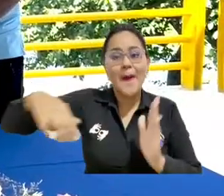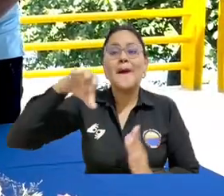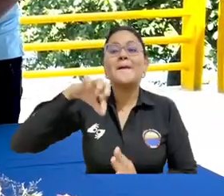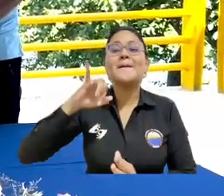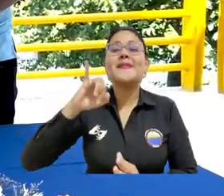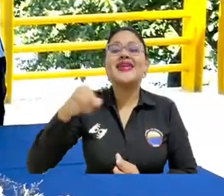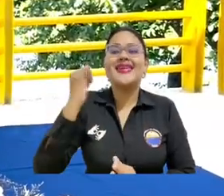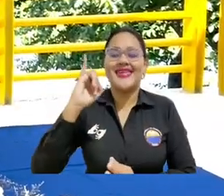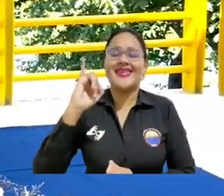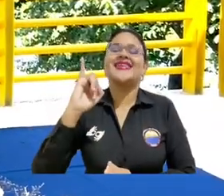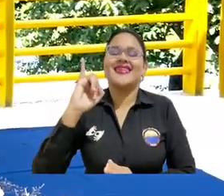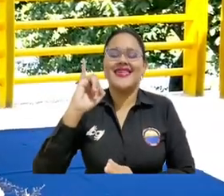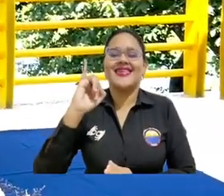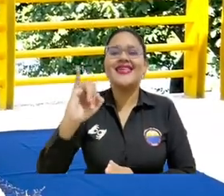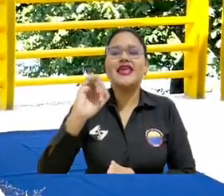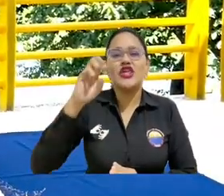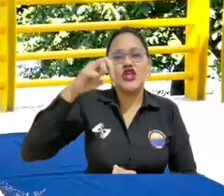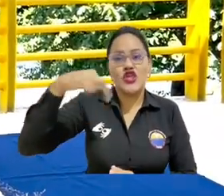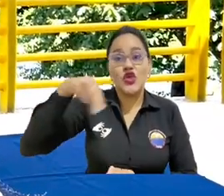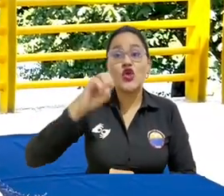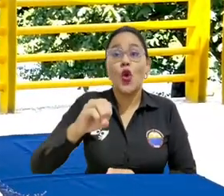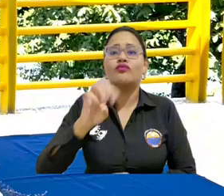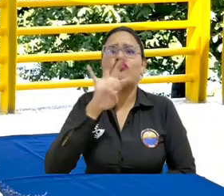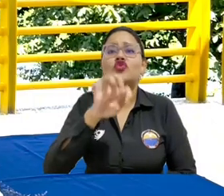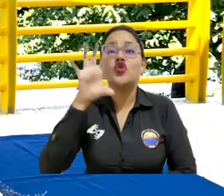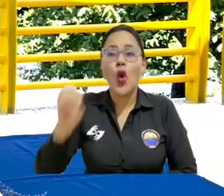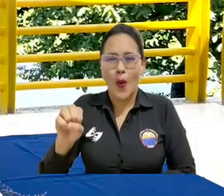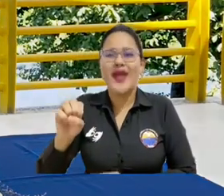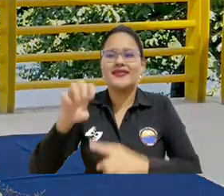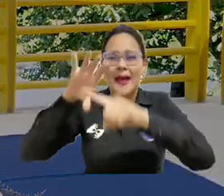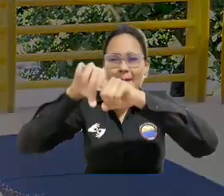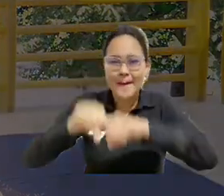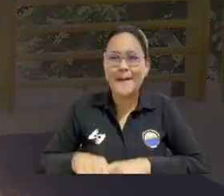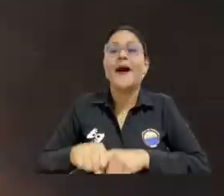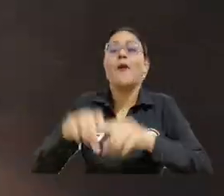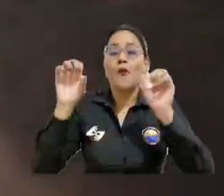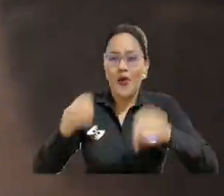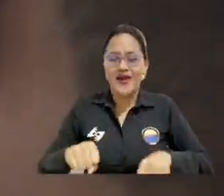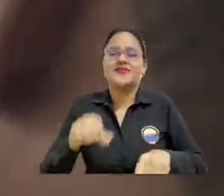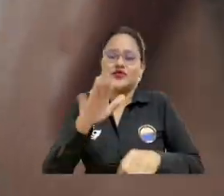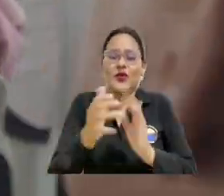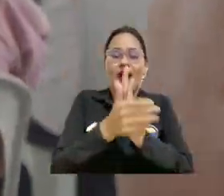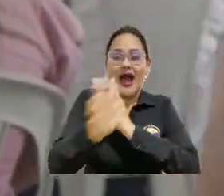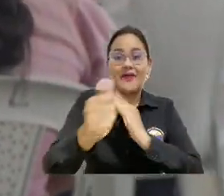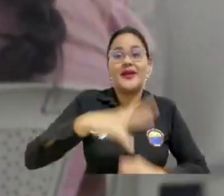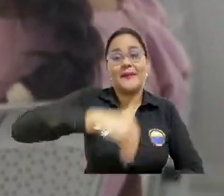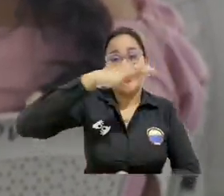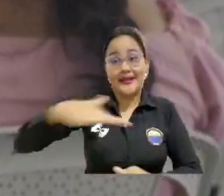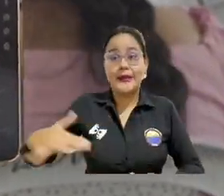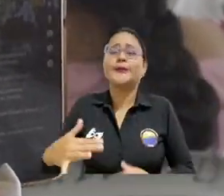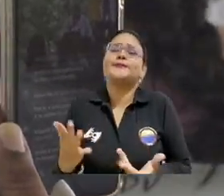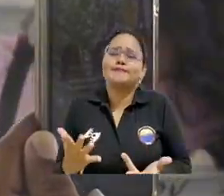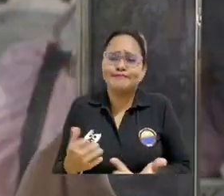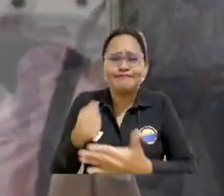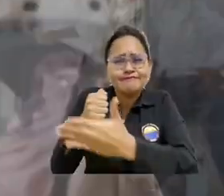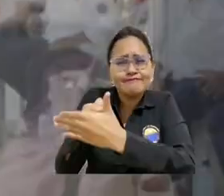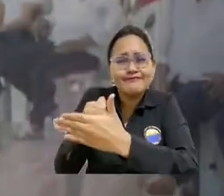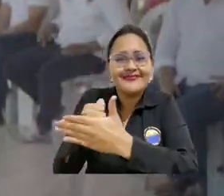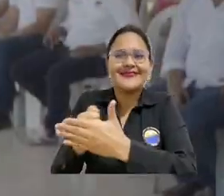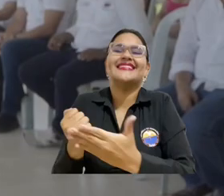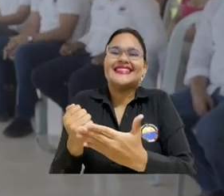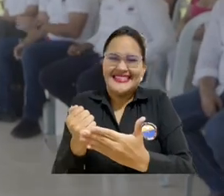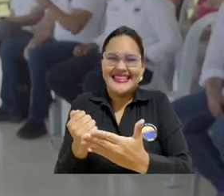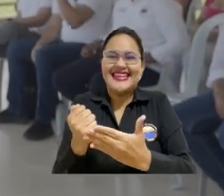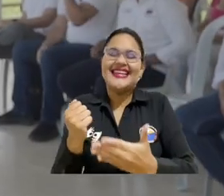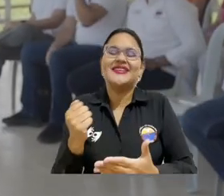del Carmen se garantiza el sostenimiento y la permanencia de 90 beneficiarios. El llamado insistente del doctor Vera desde el territorio fue